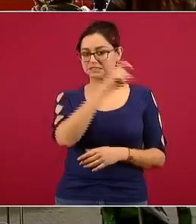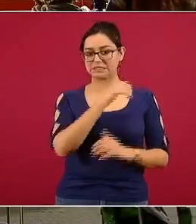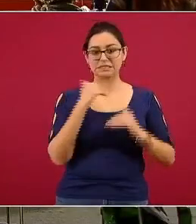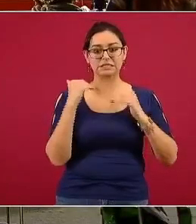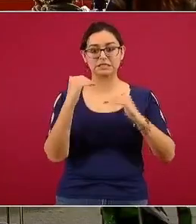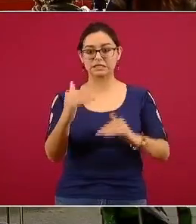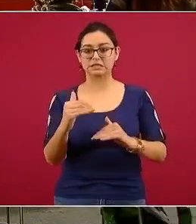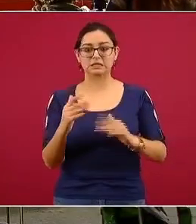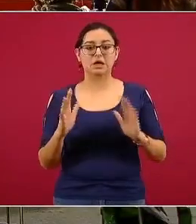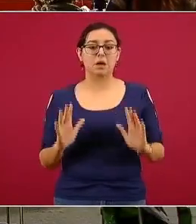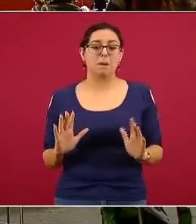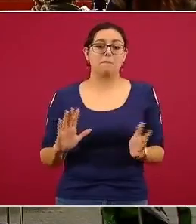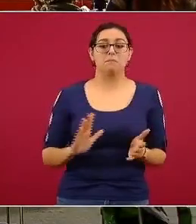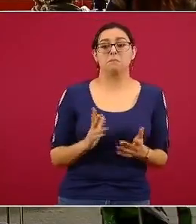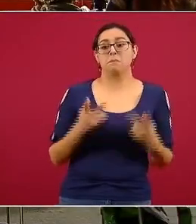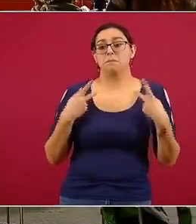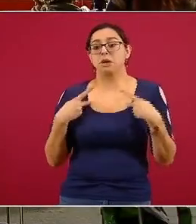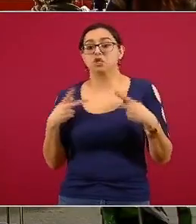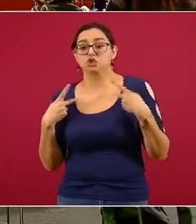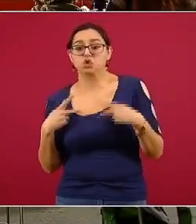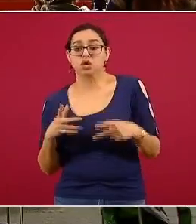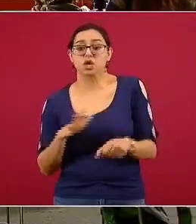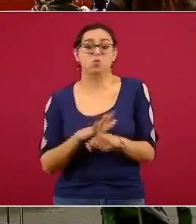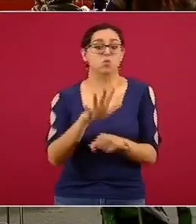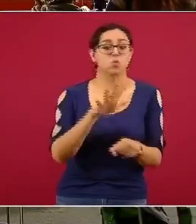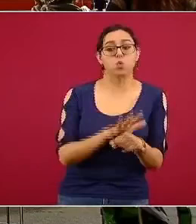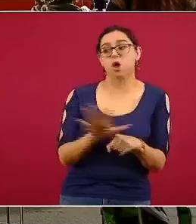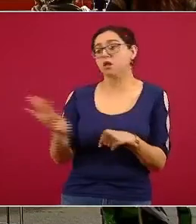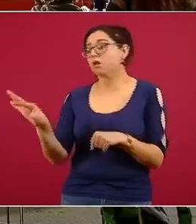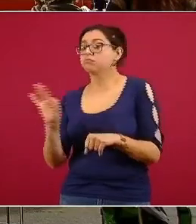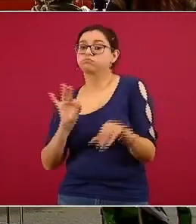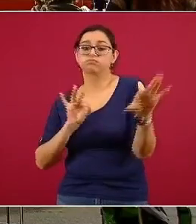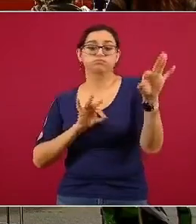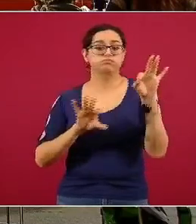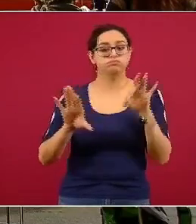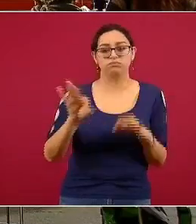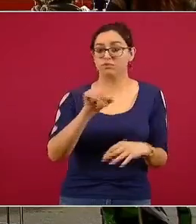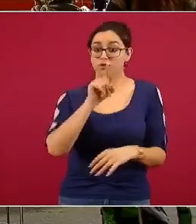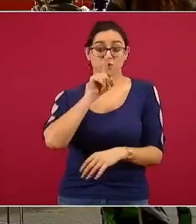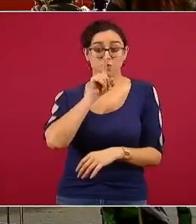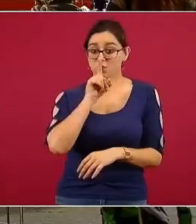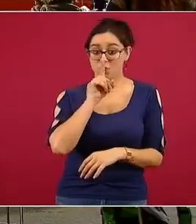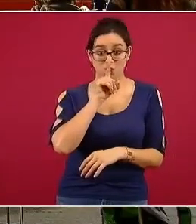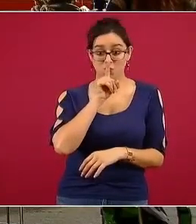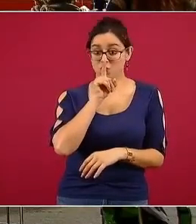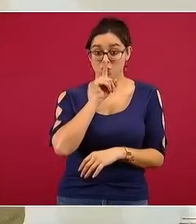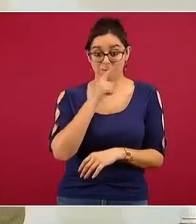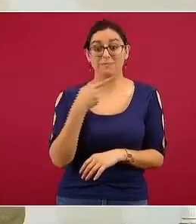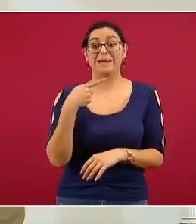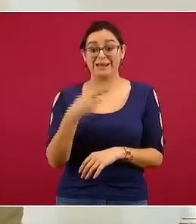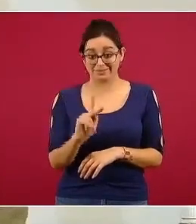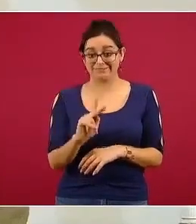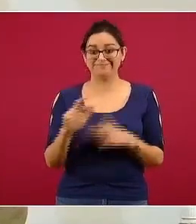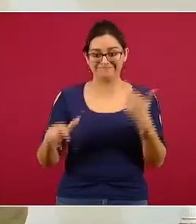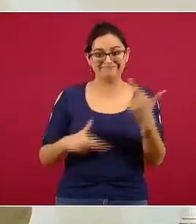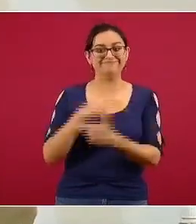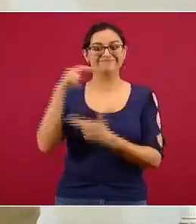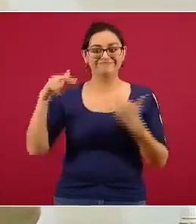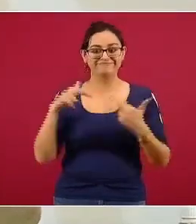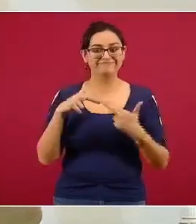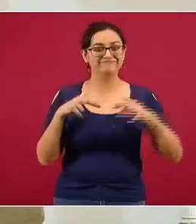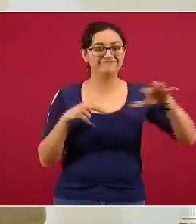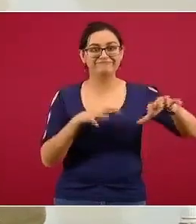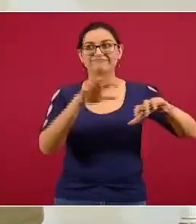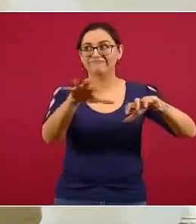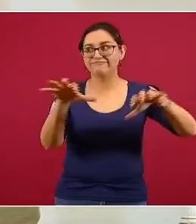ciertas personas, sino es para ciertas regiones y para cierta progresión de la estrategia. Y por otro lado, también para